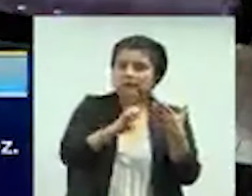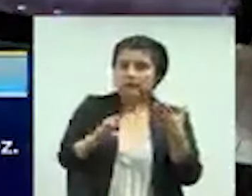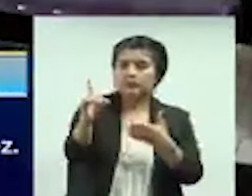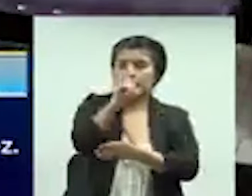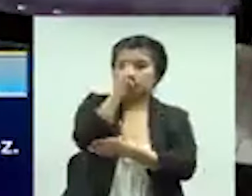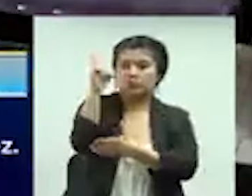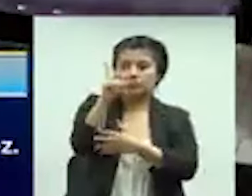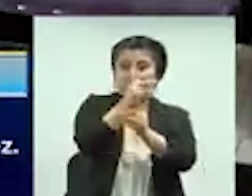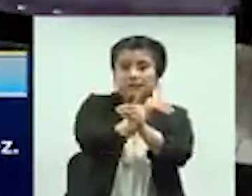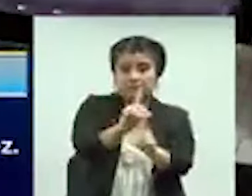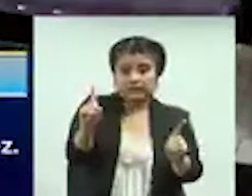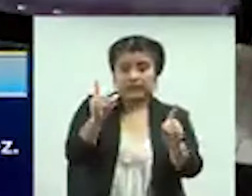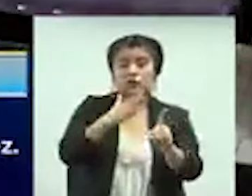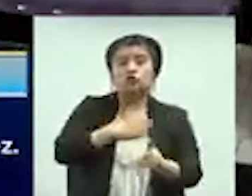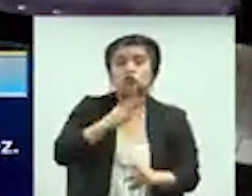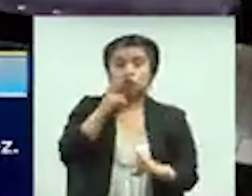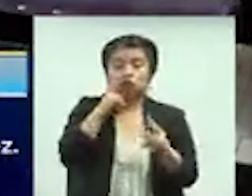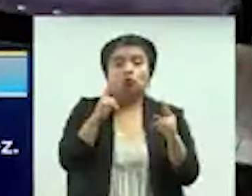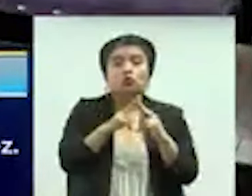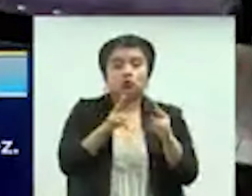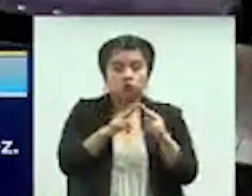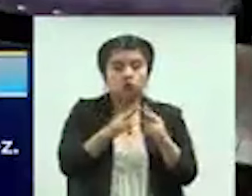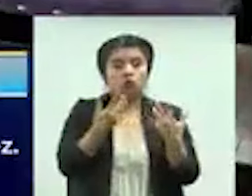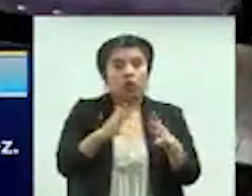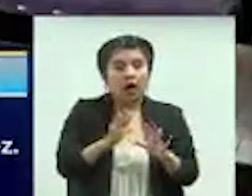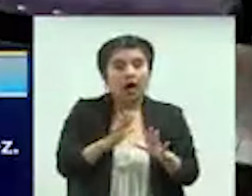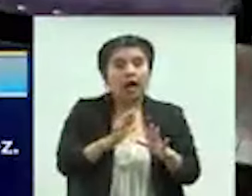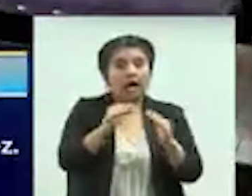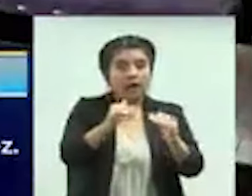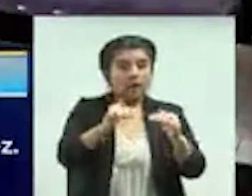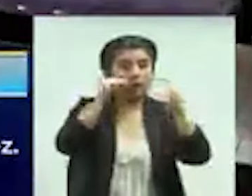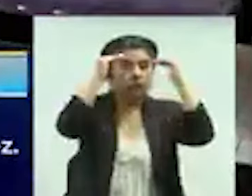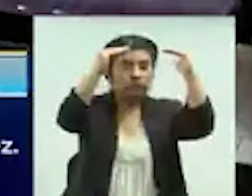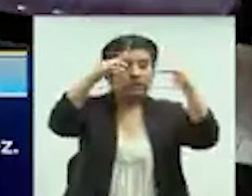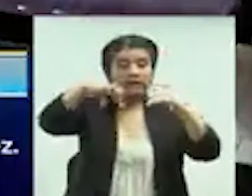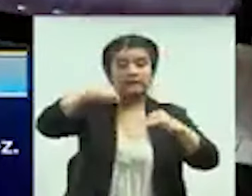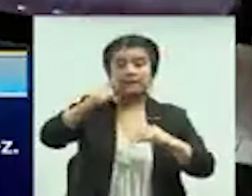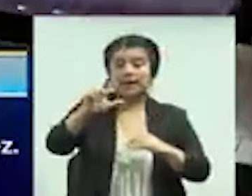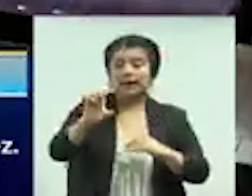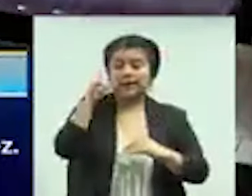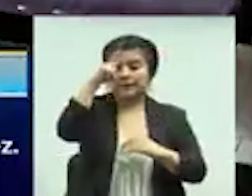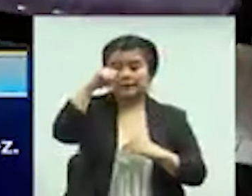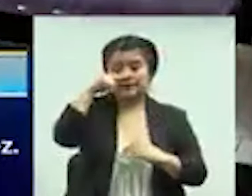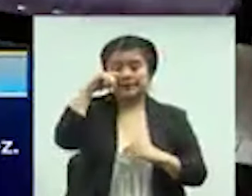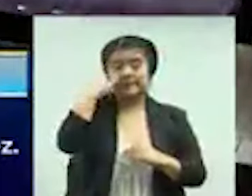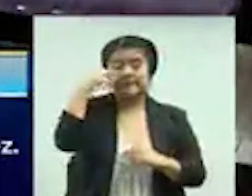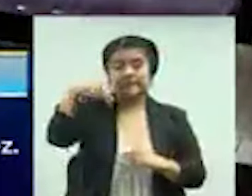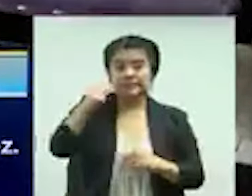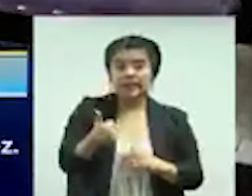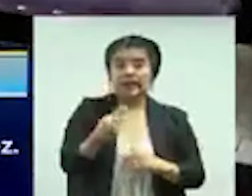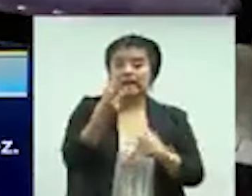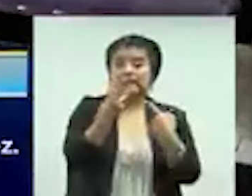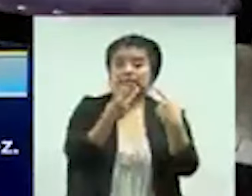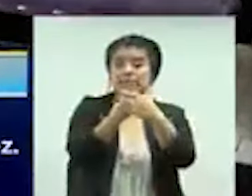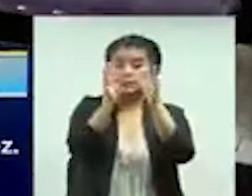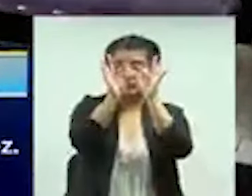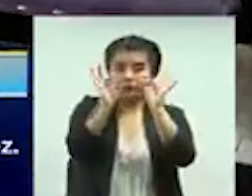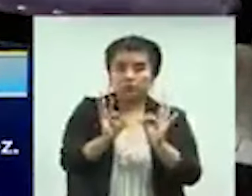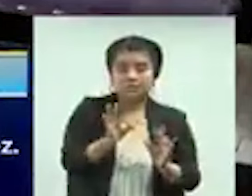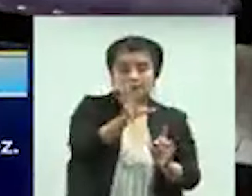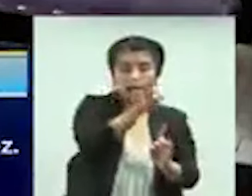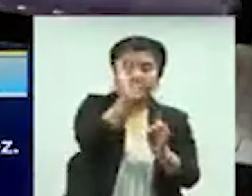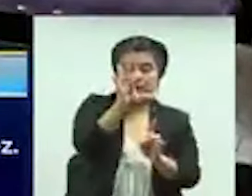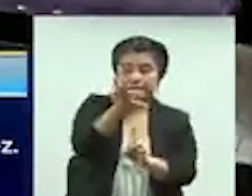democracia. Tengo conocimiento que la Autoridad Nacional de Palestina ha celebrado tres tipos de elecciones en el Estado